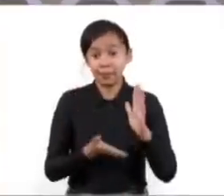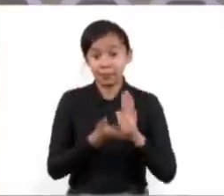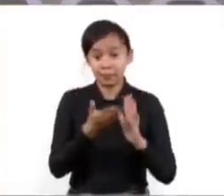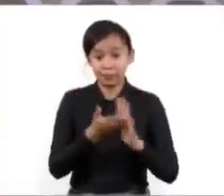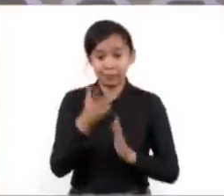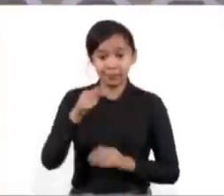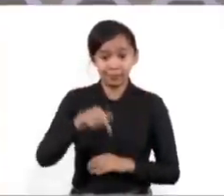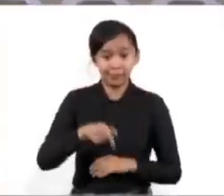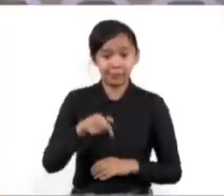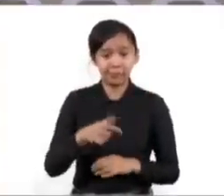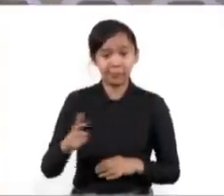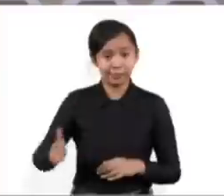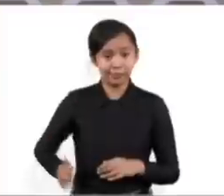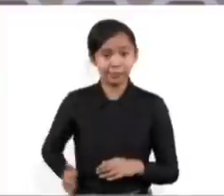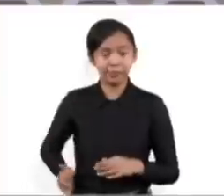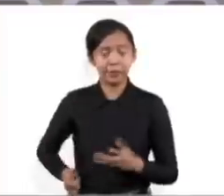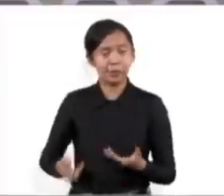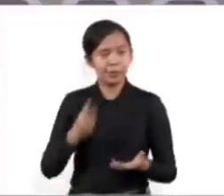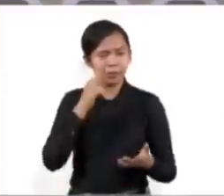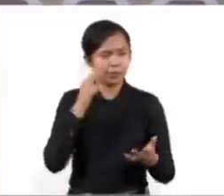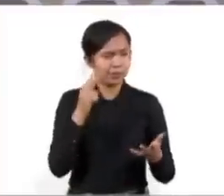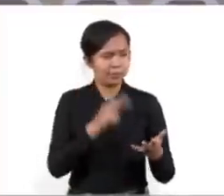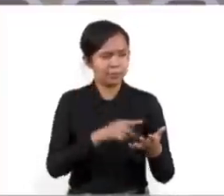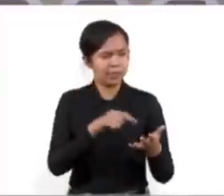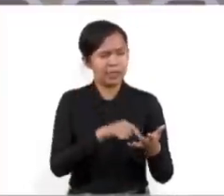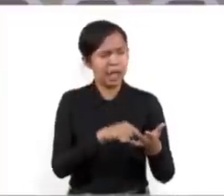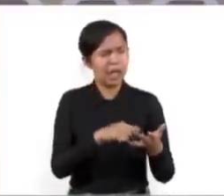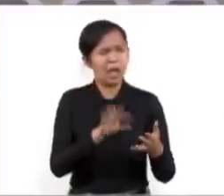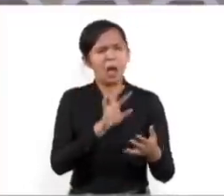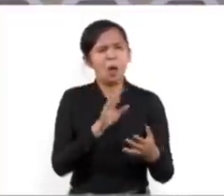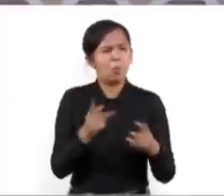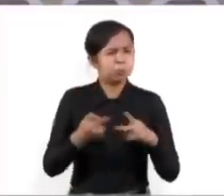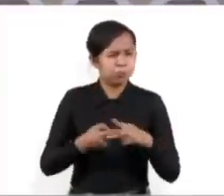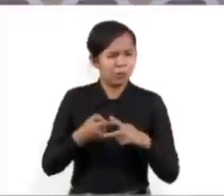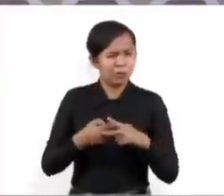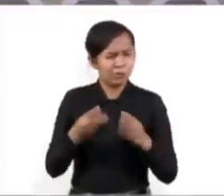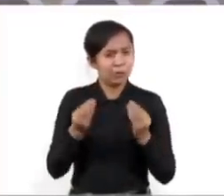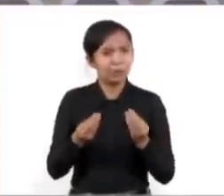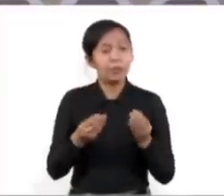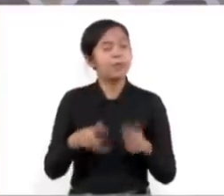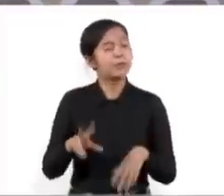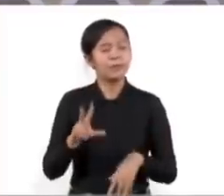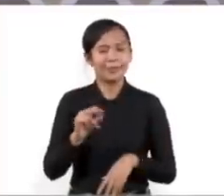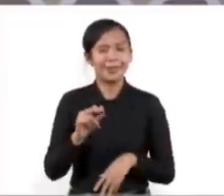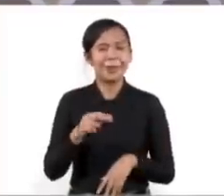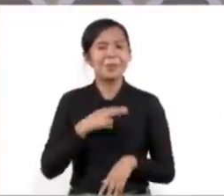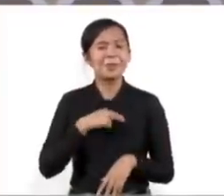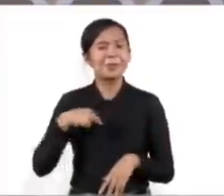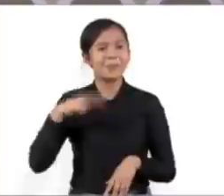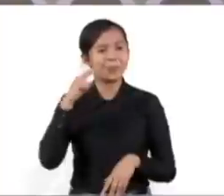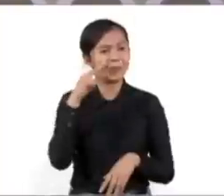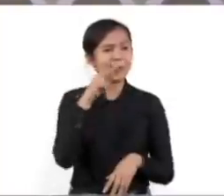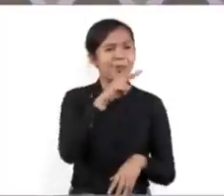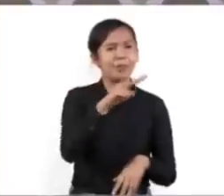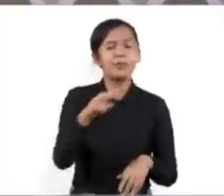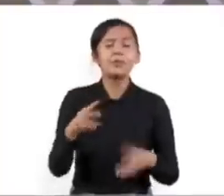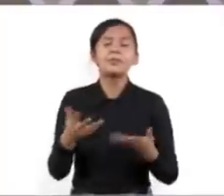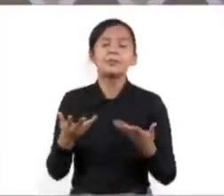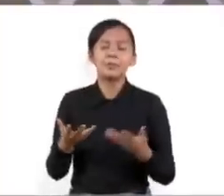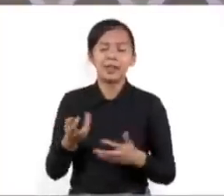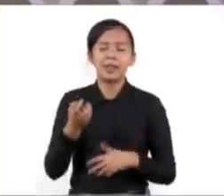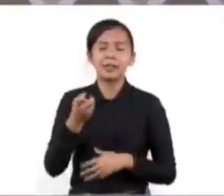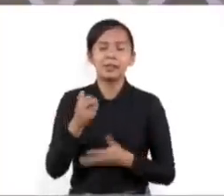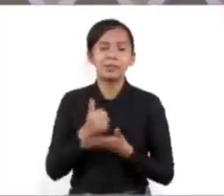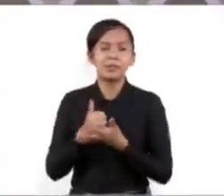solamente se quedan en todas estas cifras que di, son obras que tienen como sentido la sensibilidad de